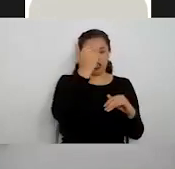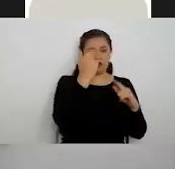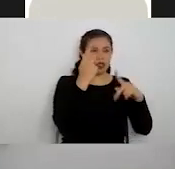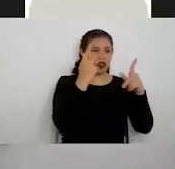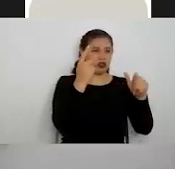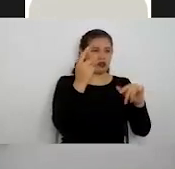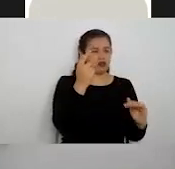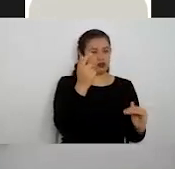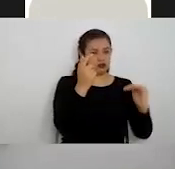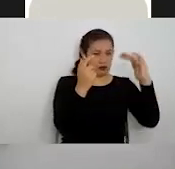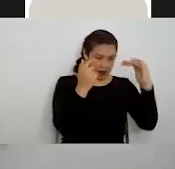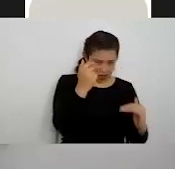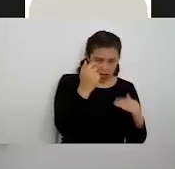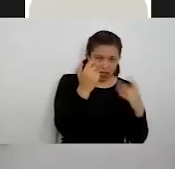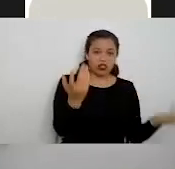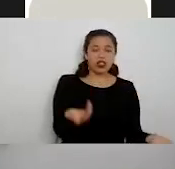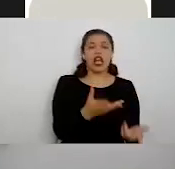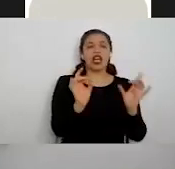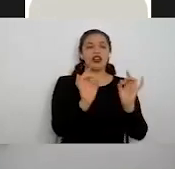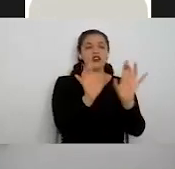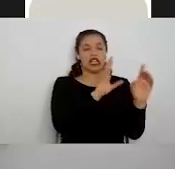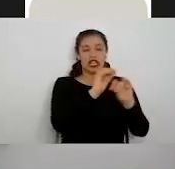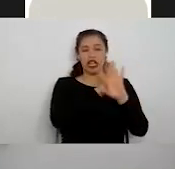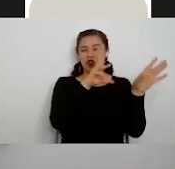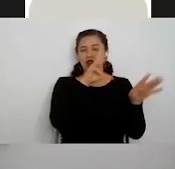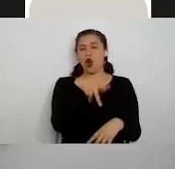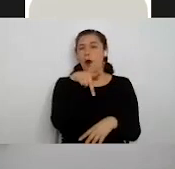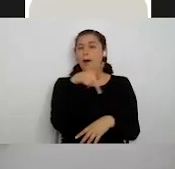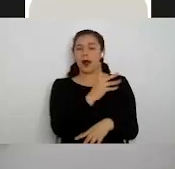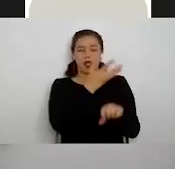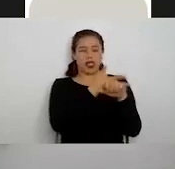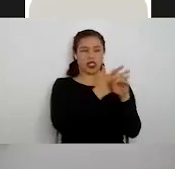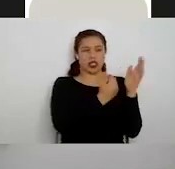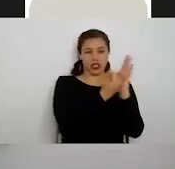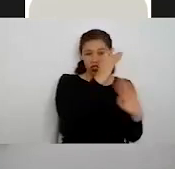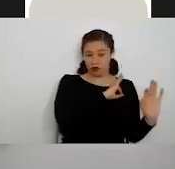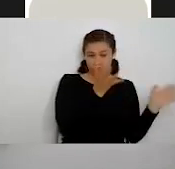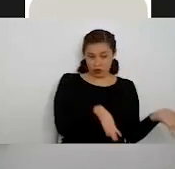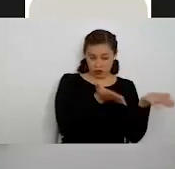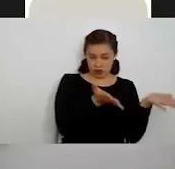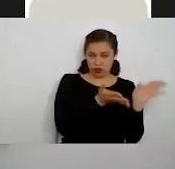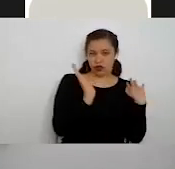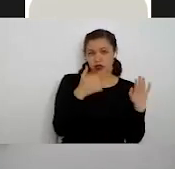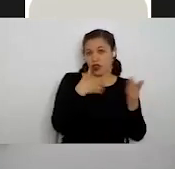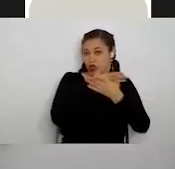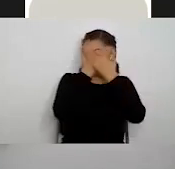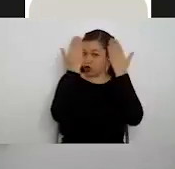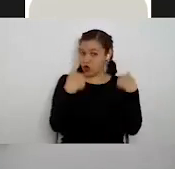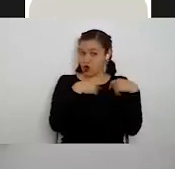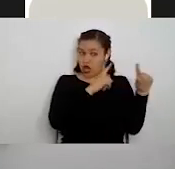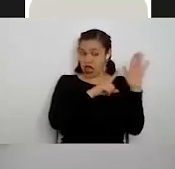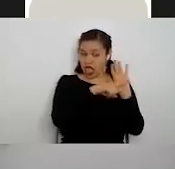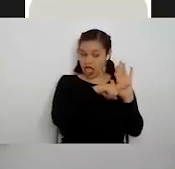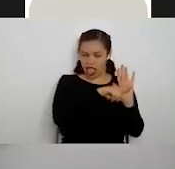que no están claros y que pueden potenciar el crecimiento de Estados Unidos. O sea, yo no sería tan negativo